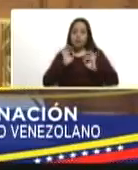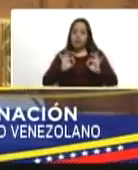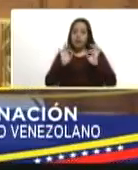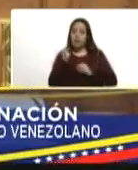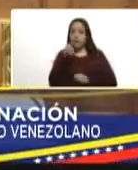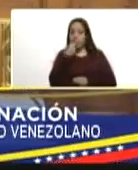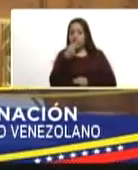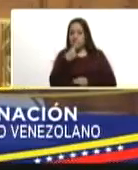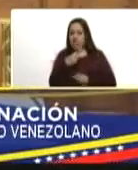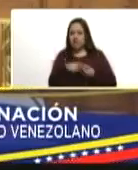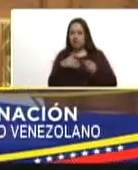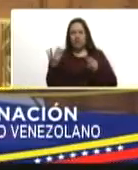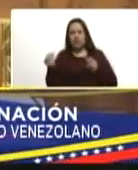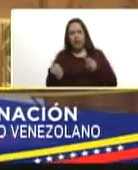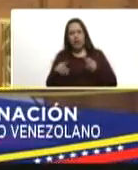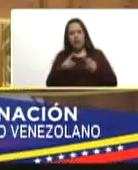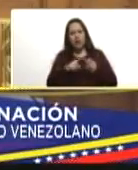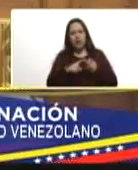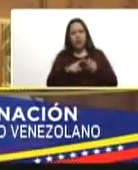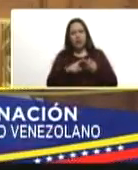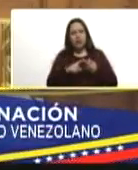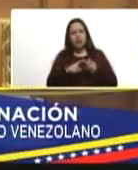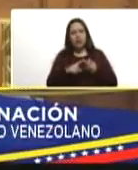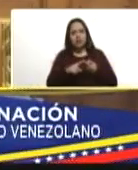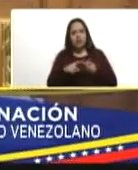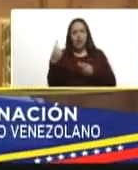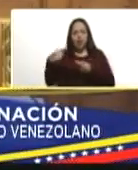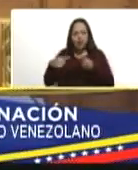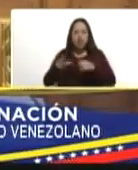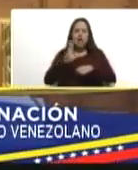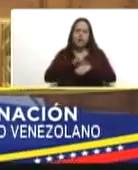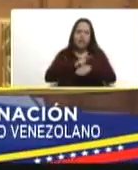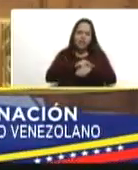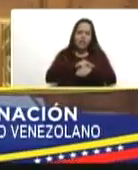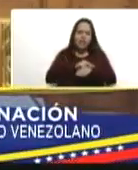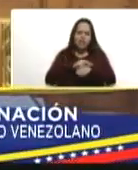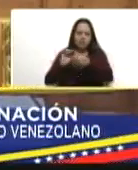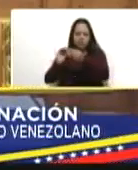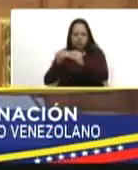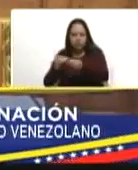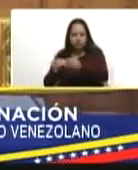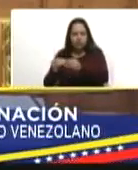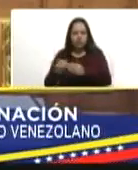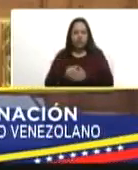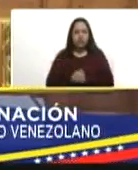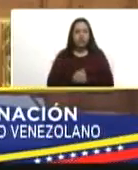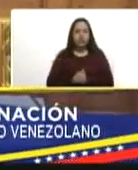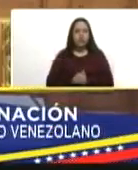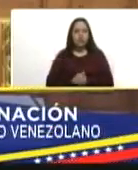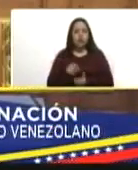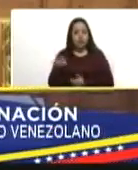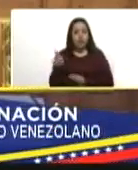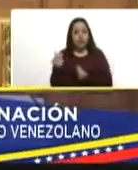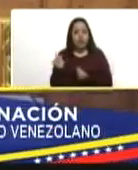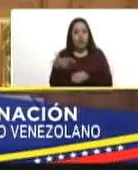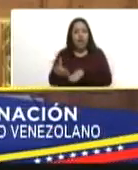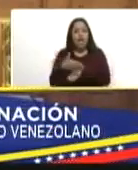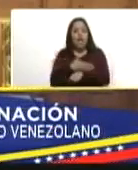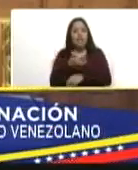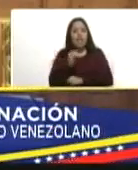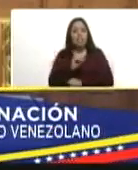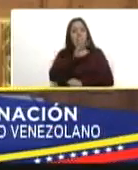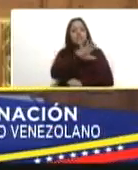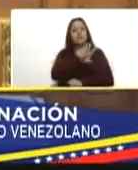qué más del insumos medicina los repuestos con esta platica antes teníamos